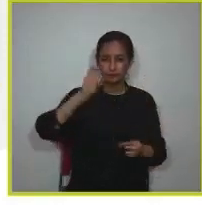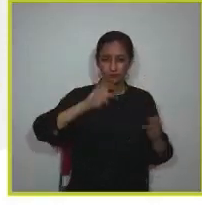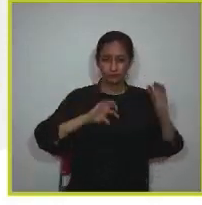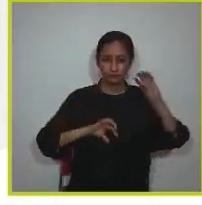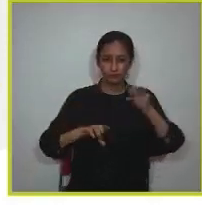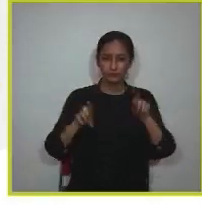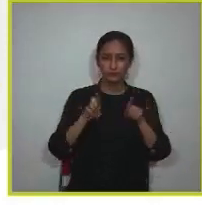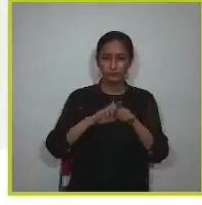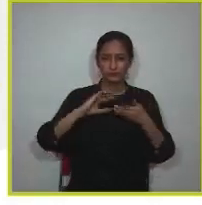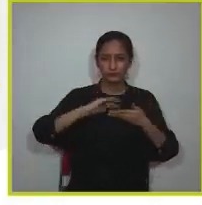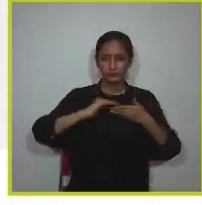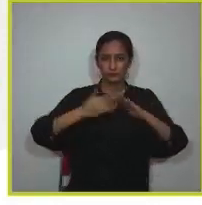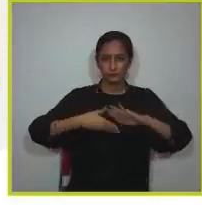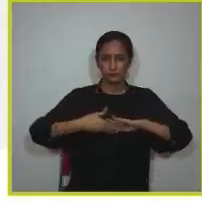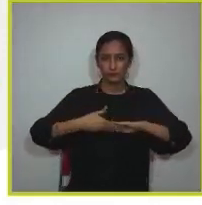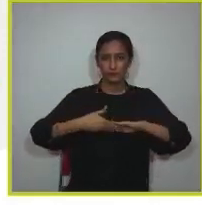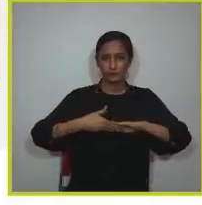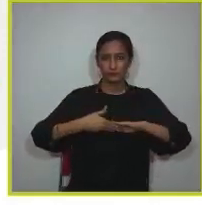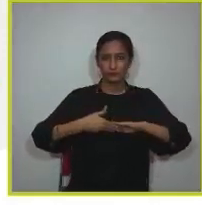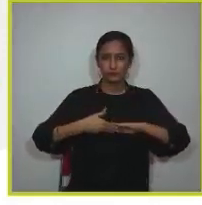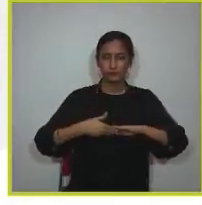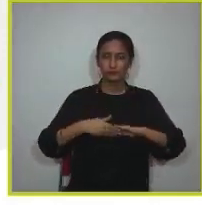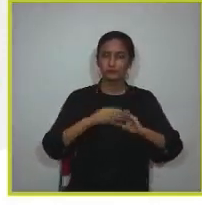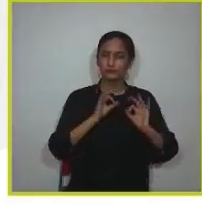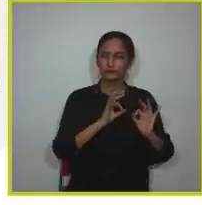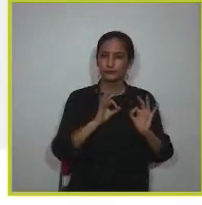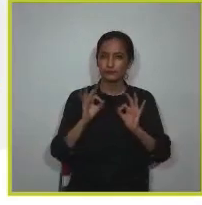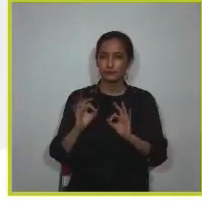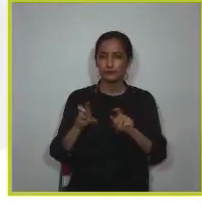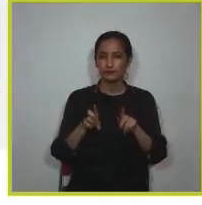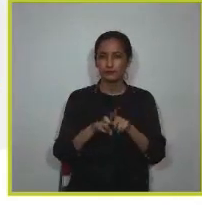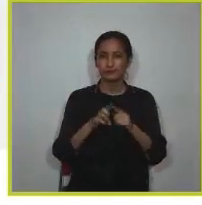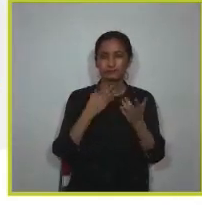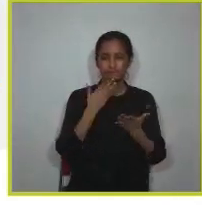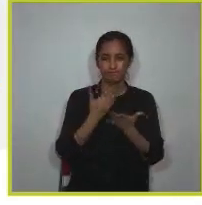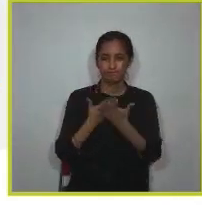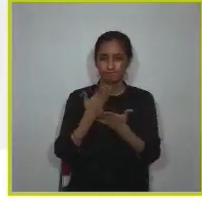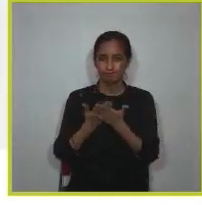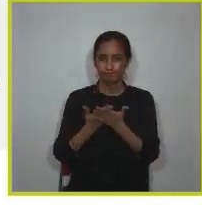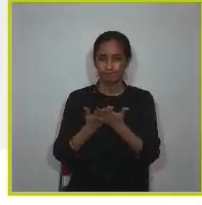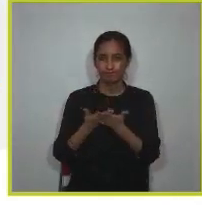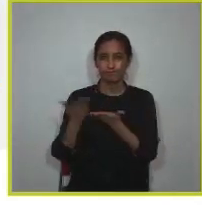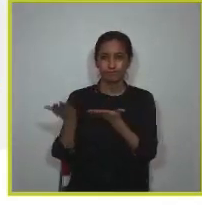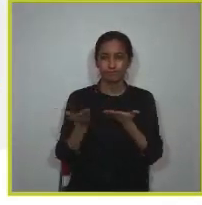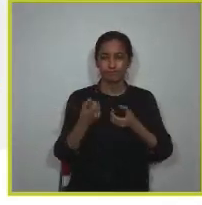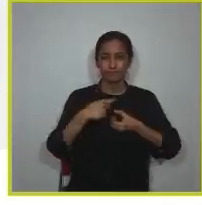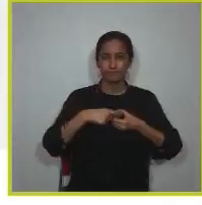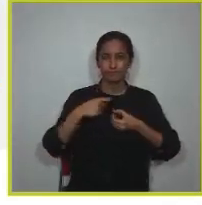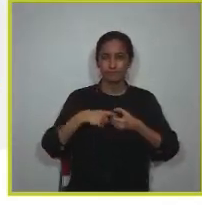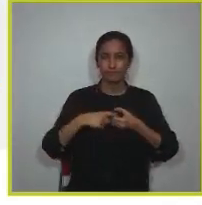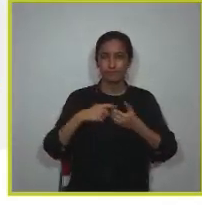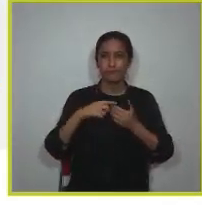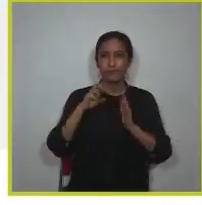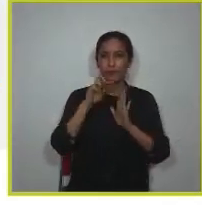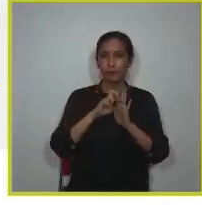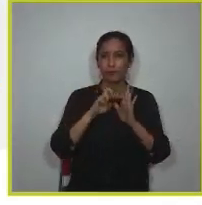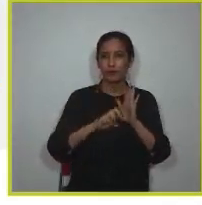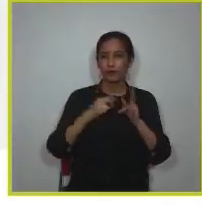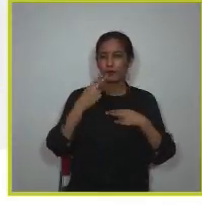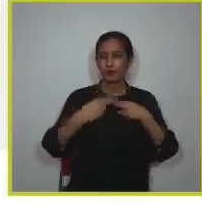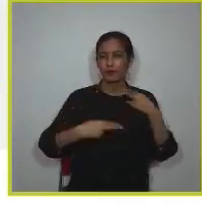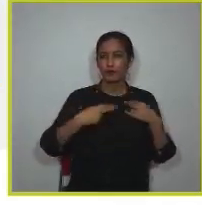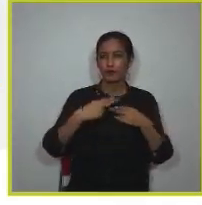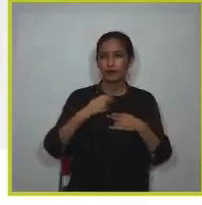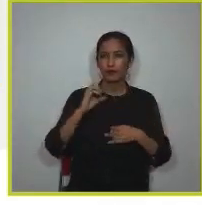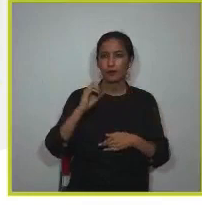social también del mismo modo También queremos agradecer la participación del programa Nacional de Naciones